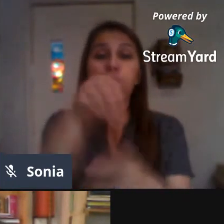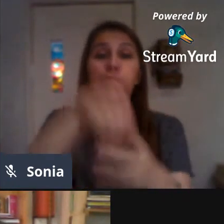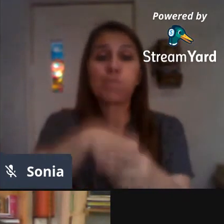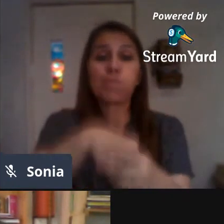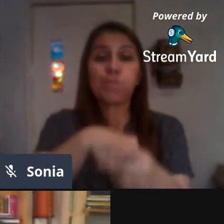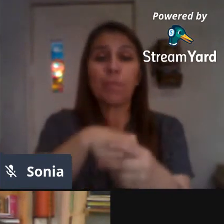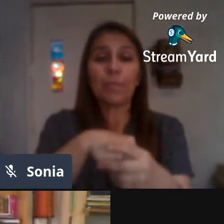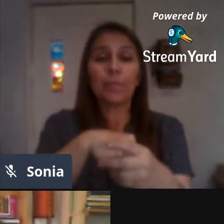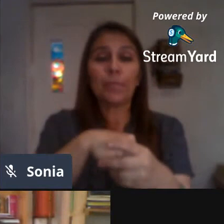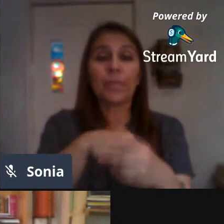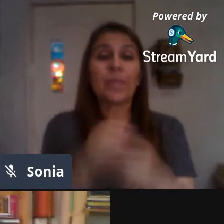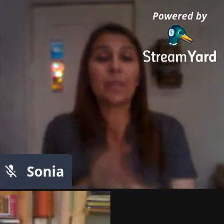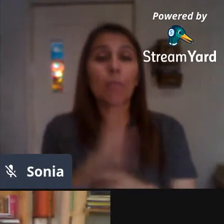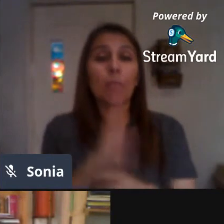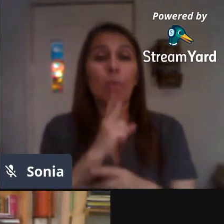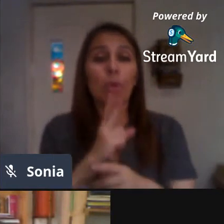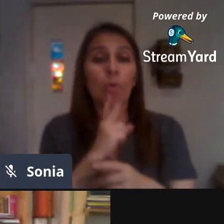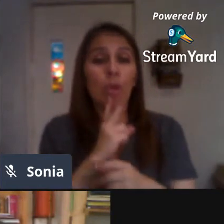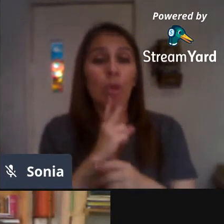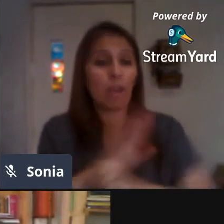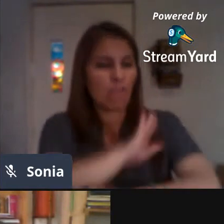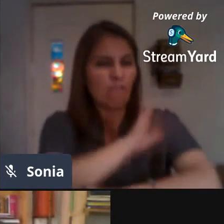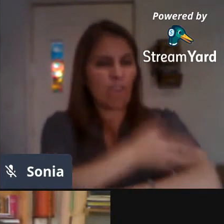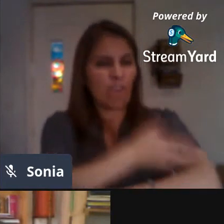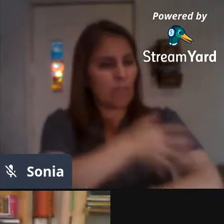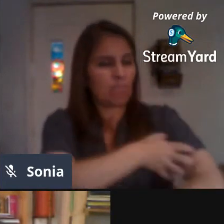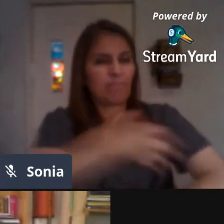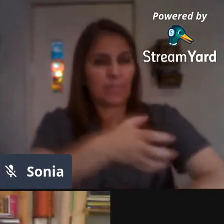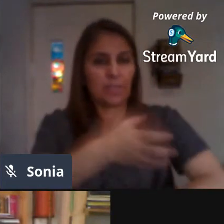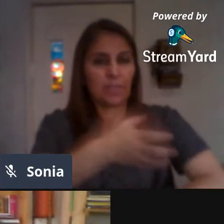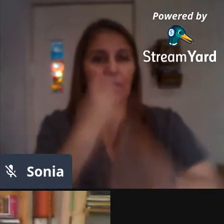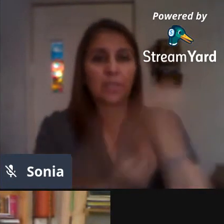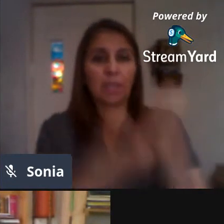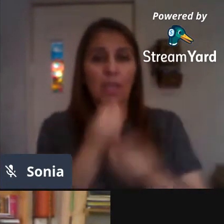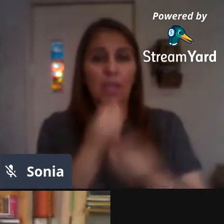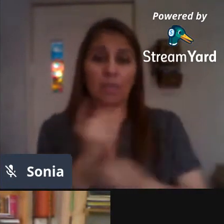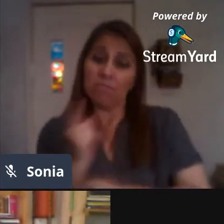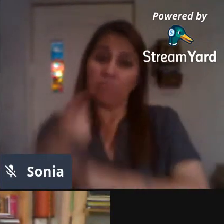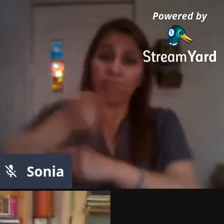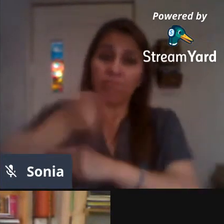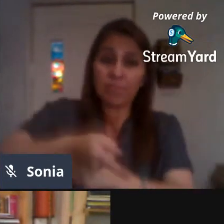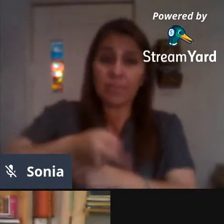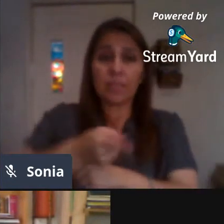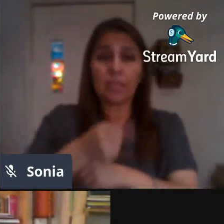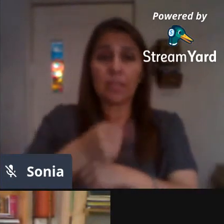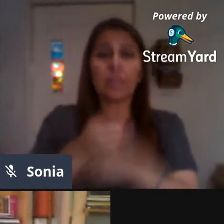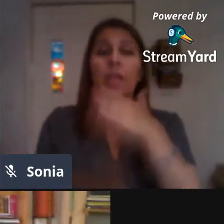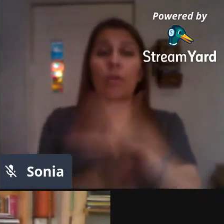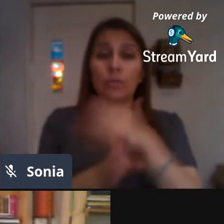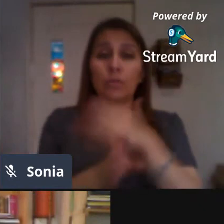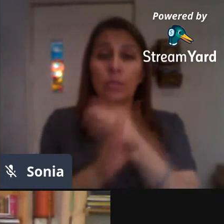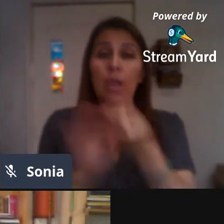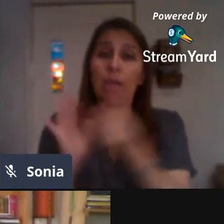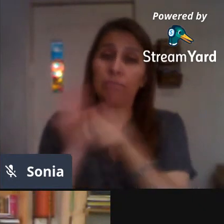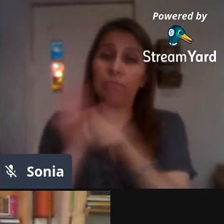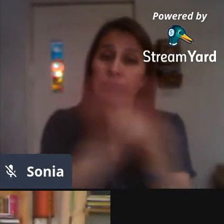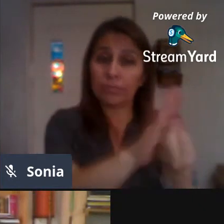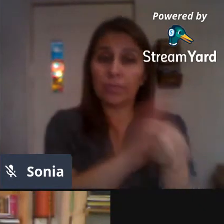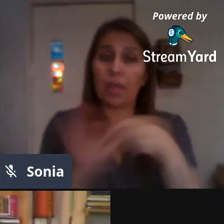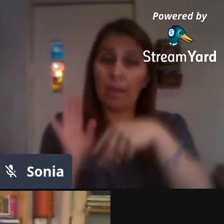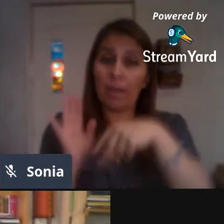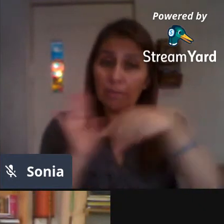fuera de los mismos sistemas que hacen que efectivamente se sigan generando vulneraciones frente a los que no